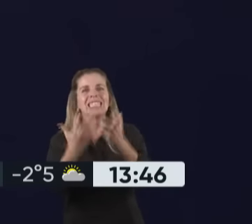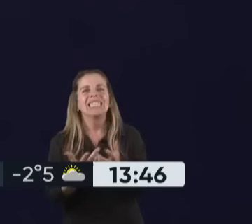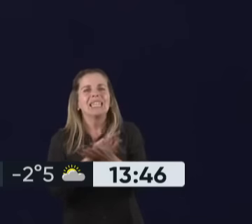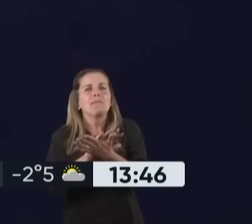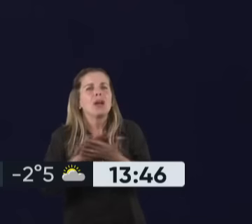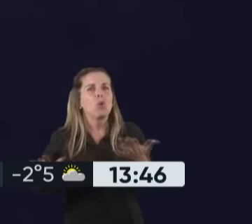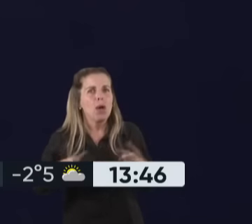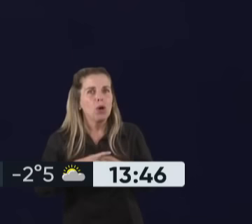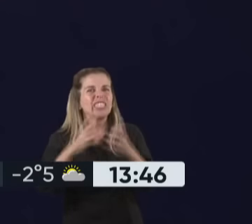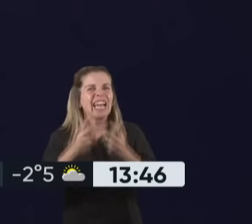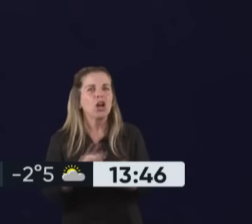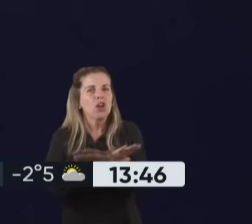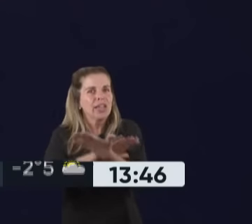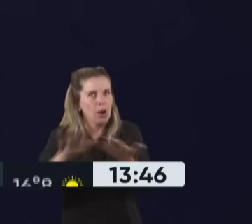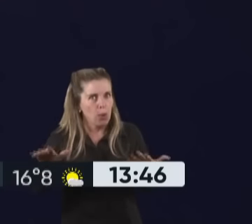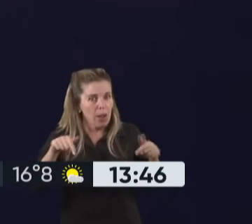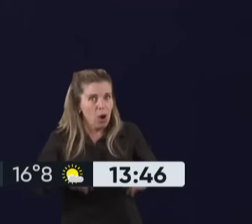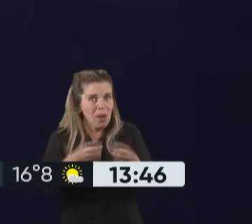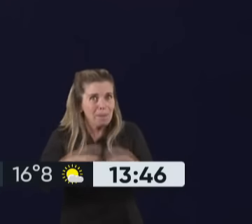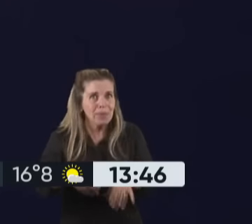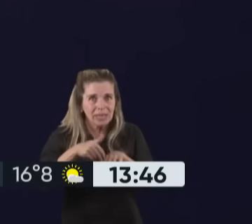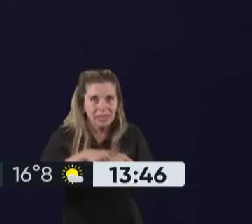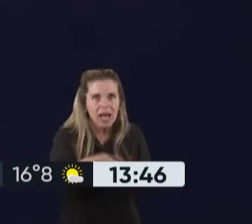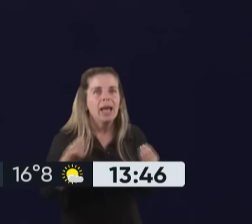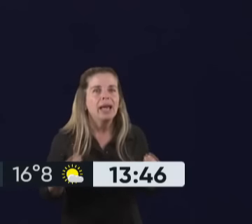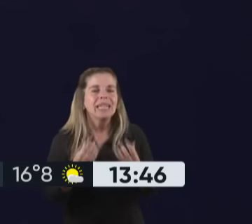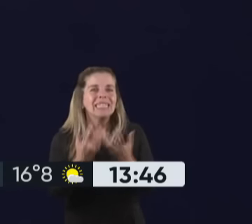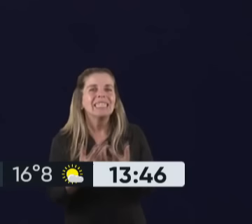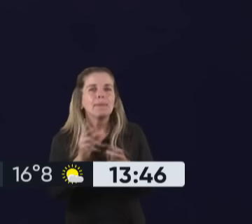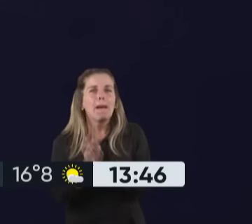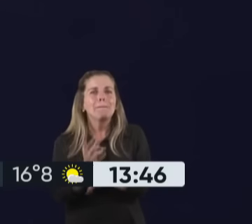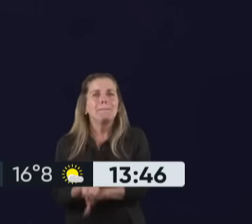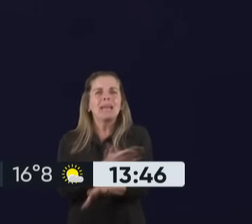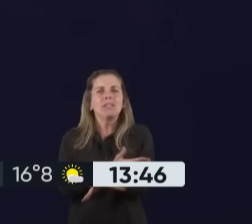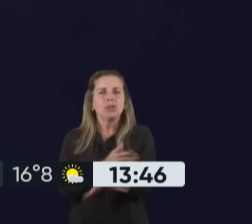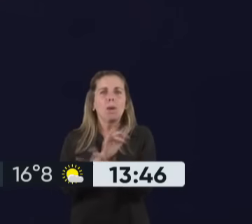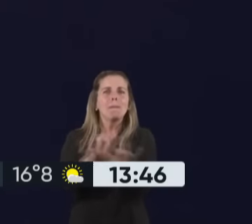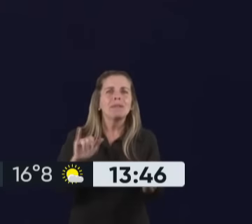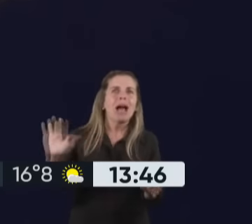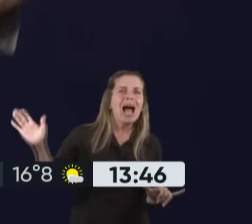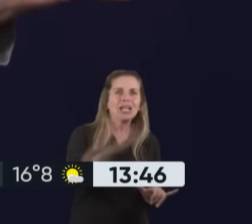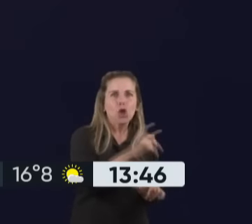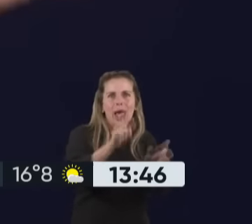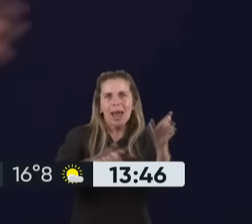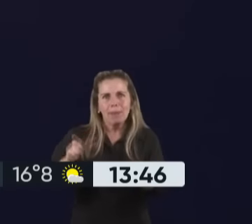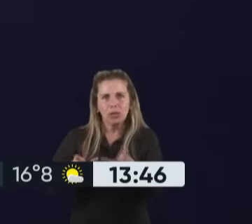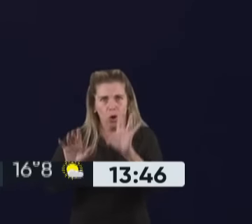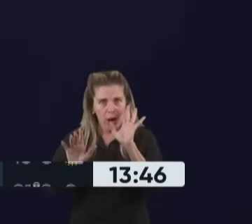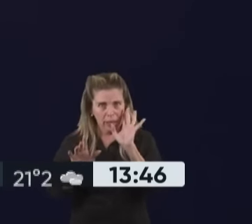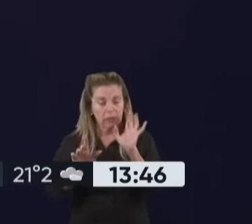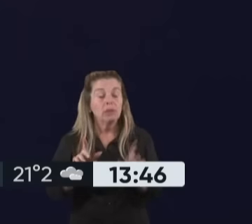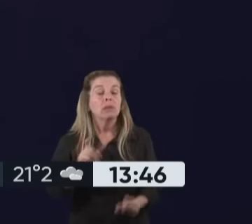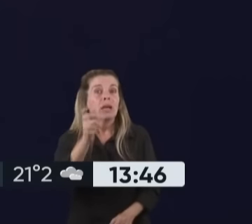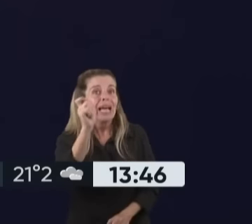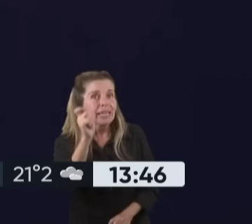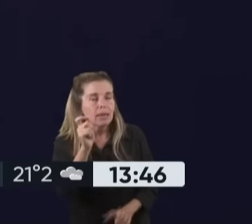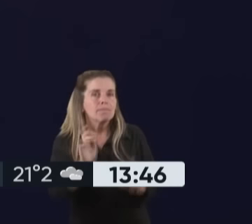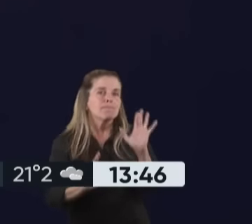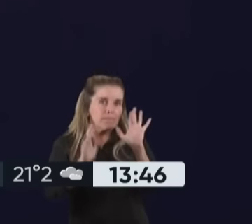arrancó el día de hoy, que va a ser un sistema de prevención a todo el público. ¿A todo el público? No, al público de la